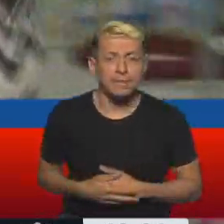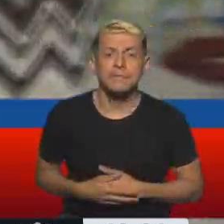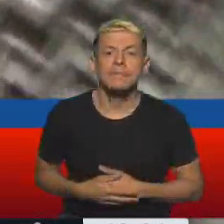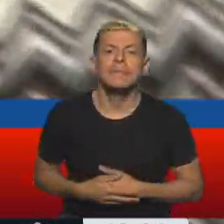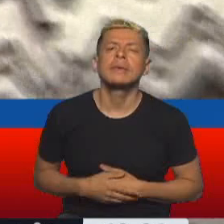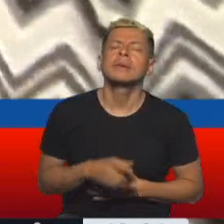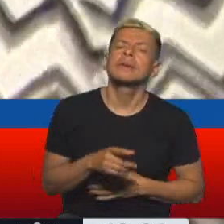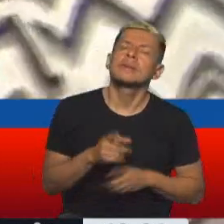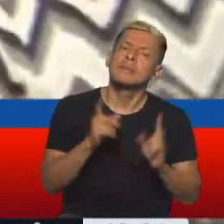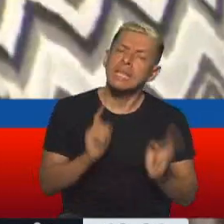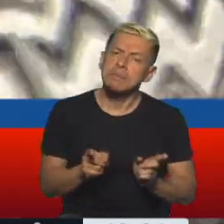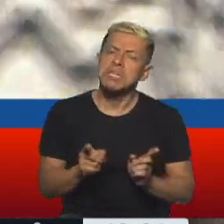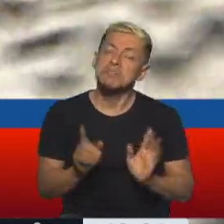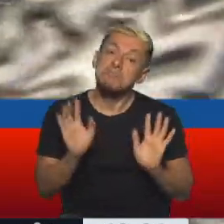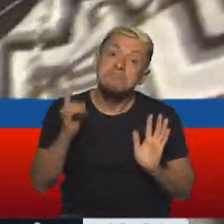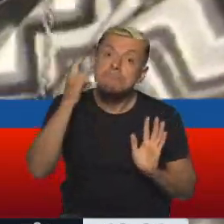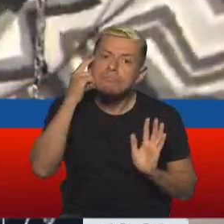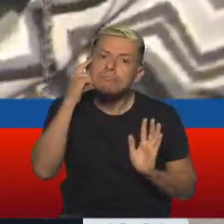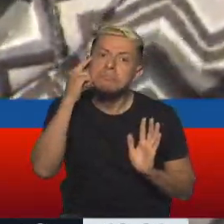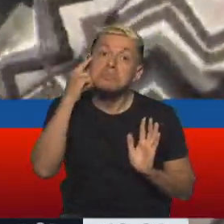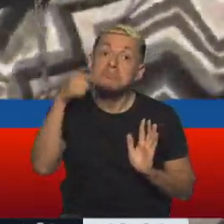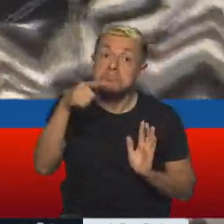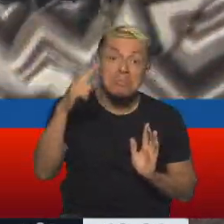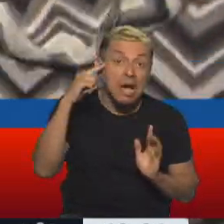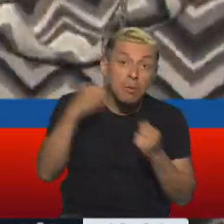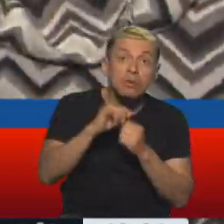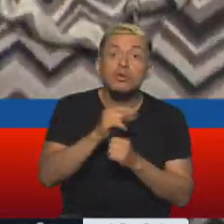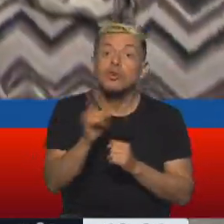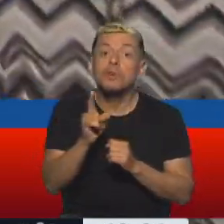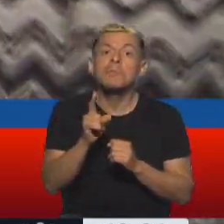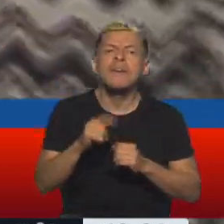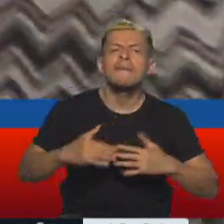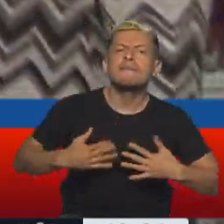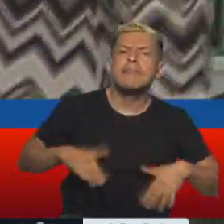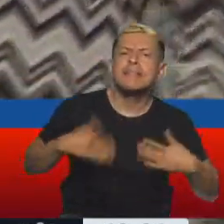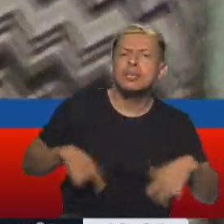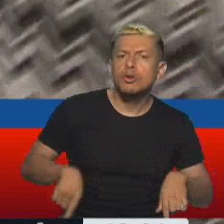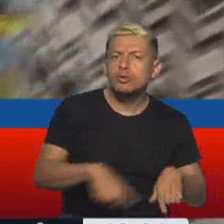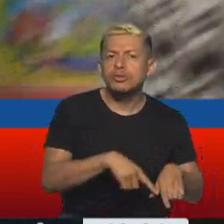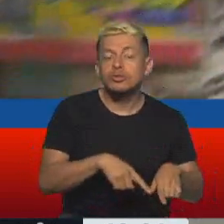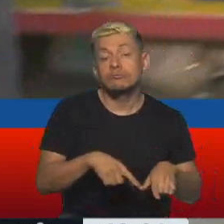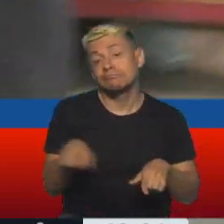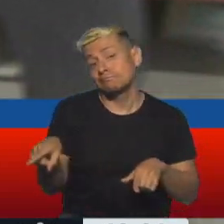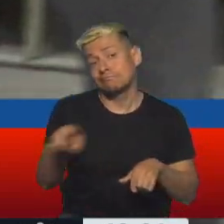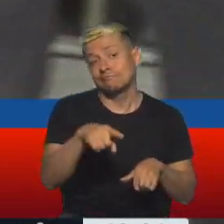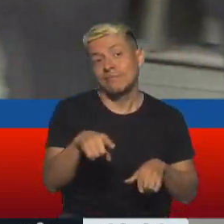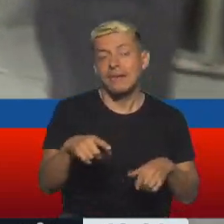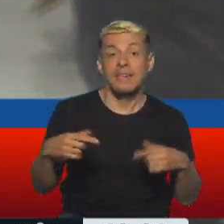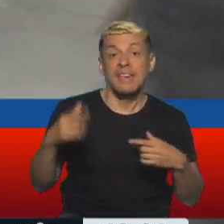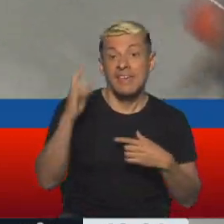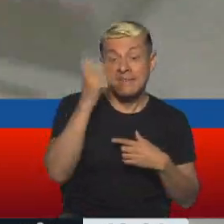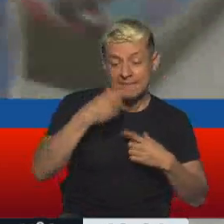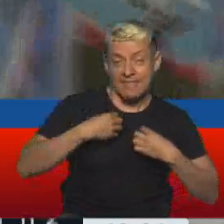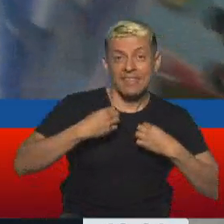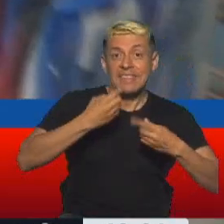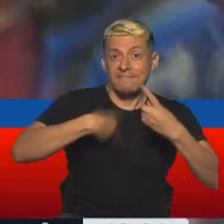que también me parece a mí, Silvia, coincidís, el tema de los vestidos, ¿no? Tanto para los chicos, el tema de disfrazarse. Sí,